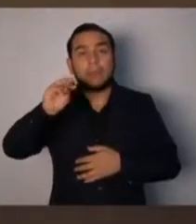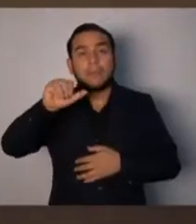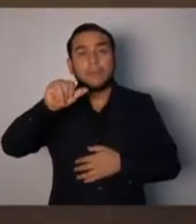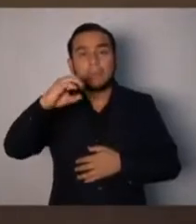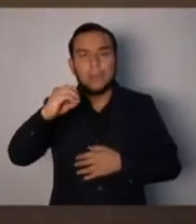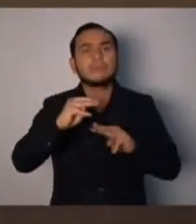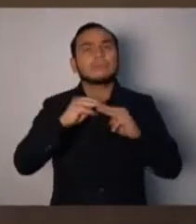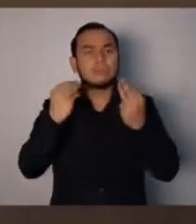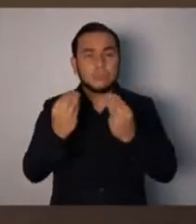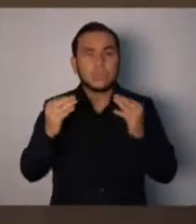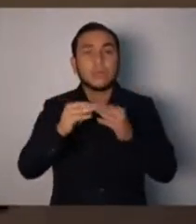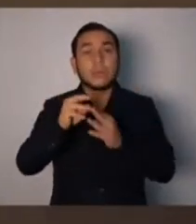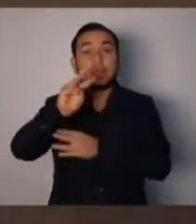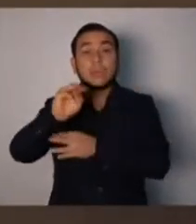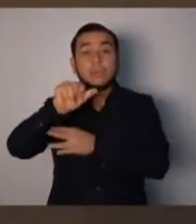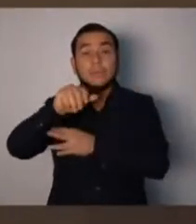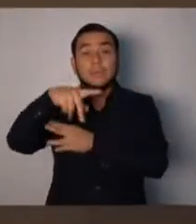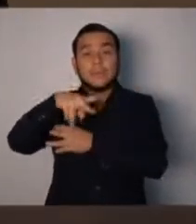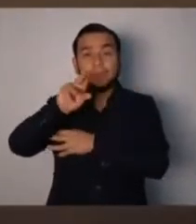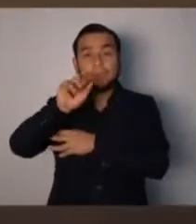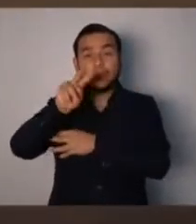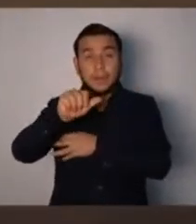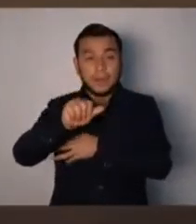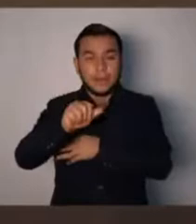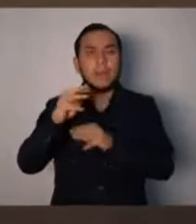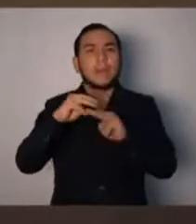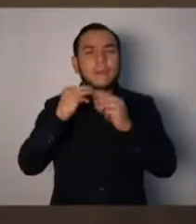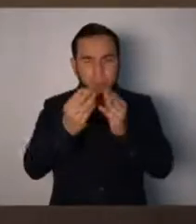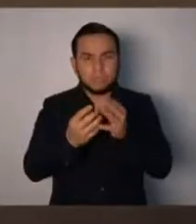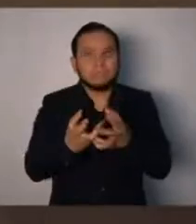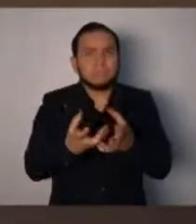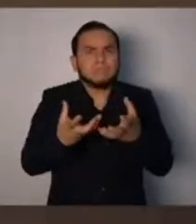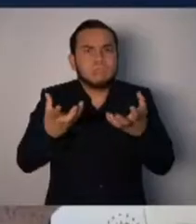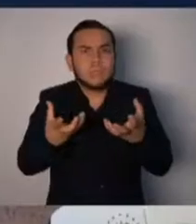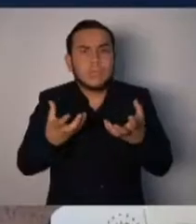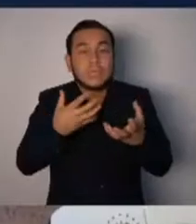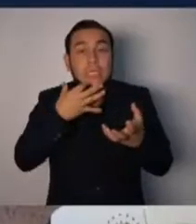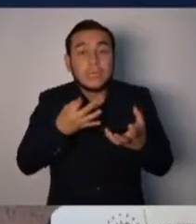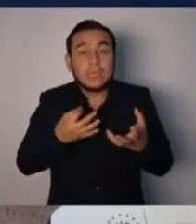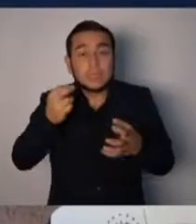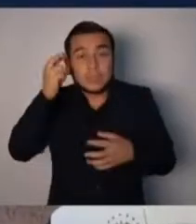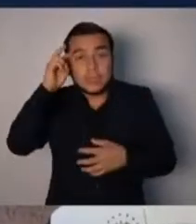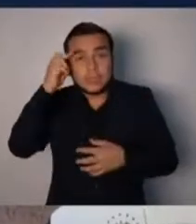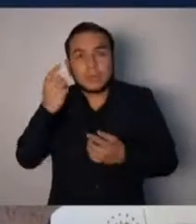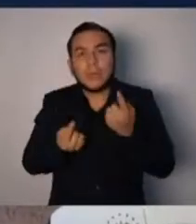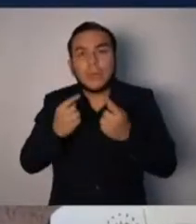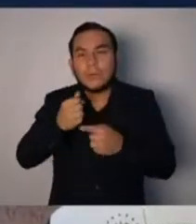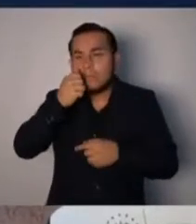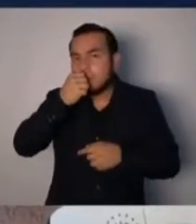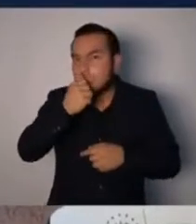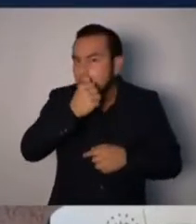así chiquito les dejaron crecer las alimentaron a por injusticia social y narcomenudeo y